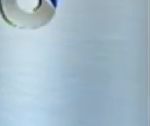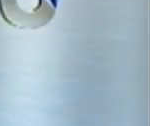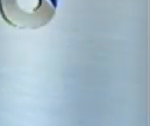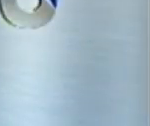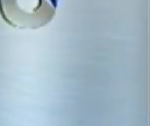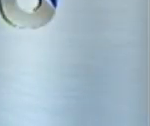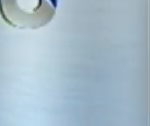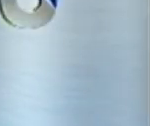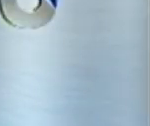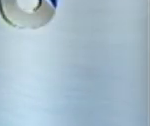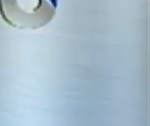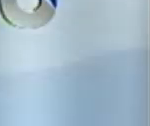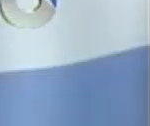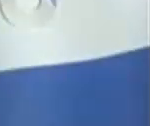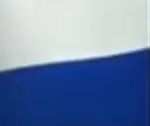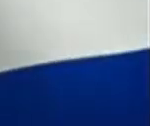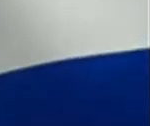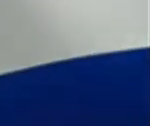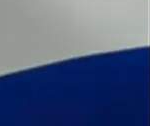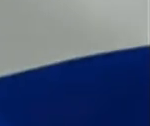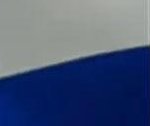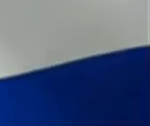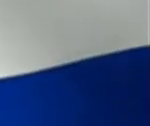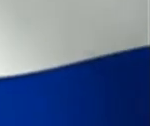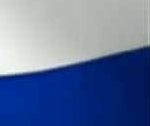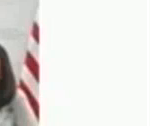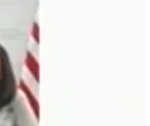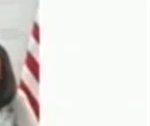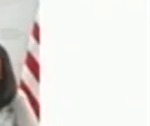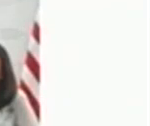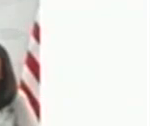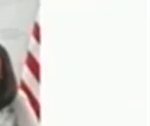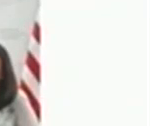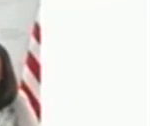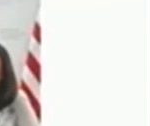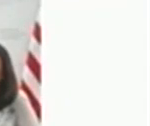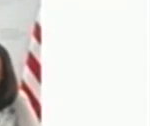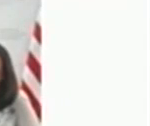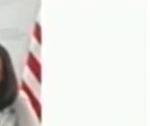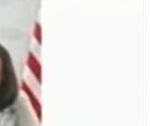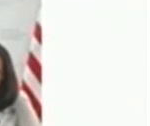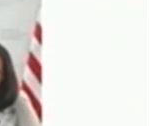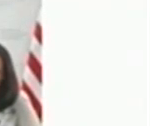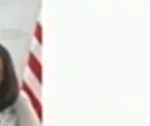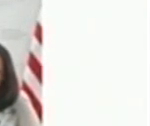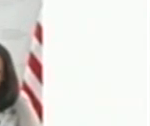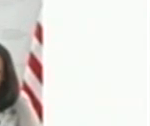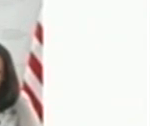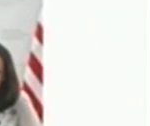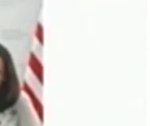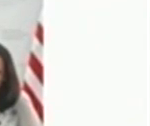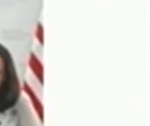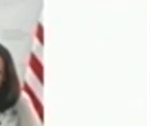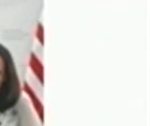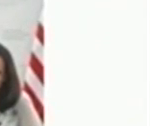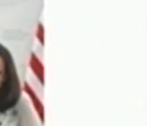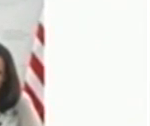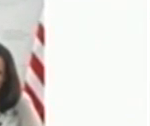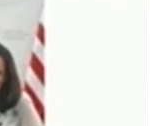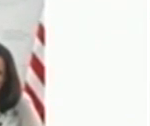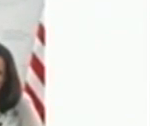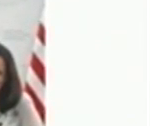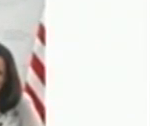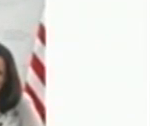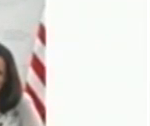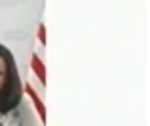Estos son algunos de los titulares de la edición de mañana de Diario El Salvador. Estados Unidos y El Salvador firmarán acuerdo para retorno